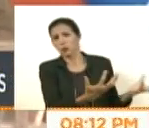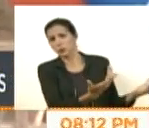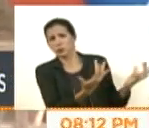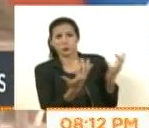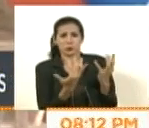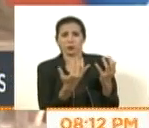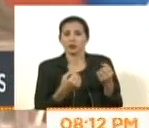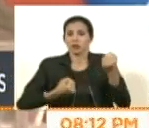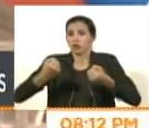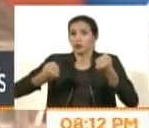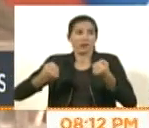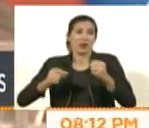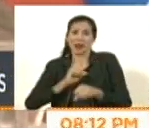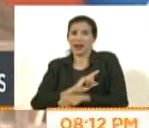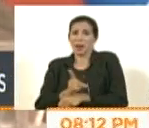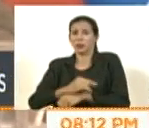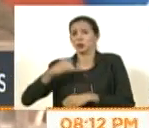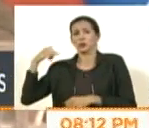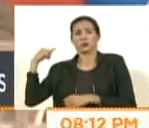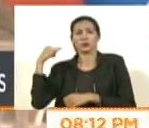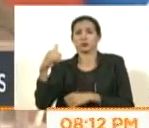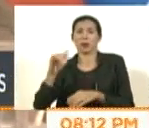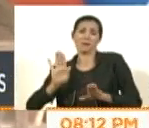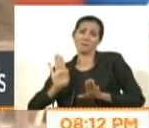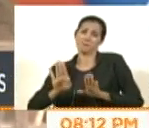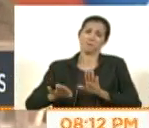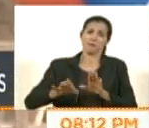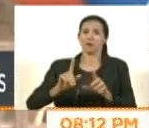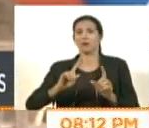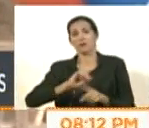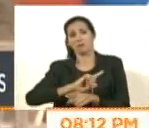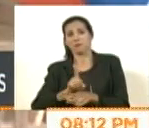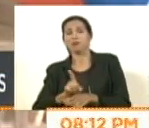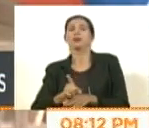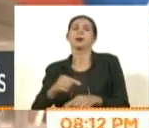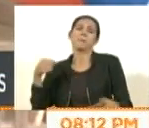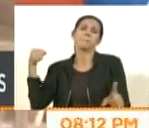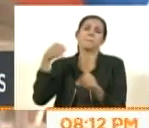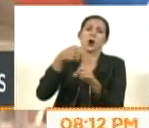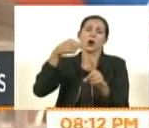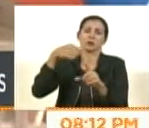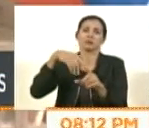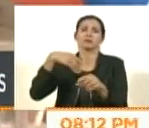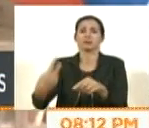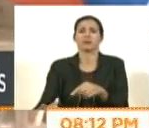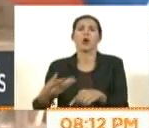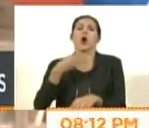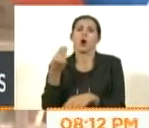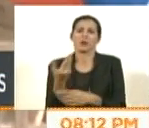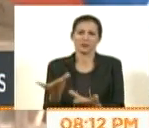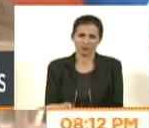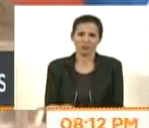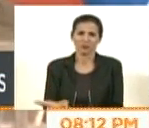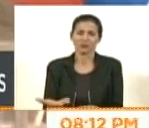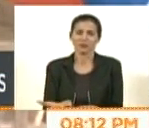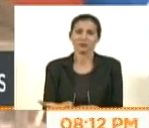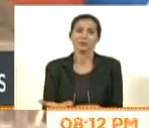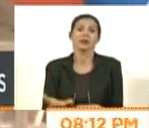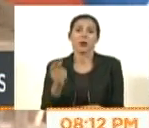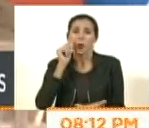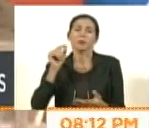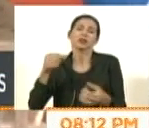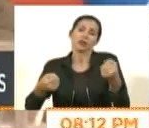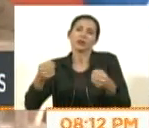rescatado por el Cuerpo de Policía Estatal del estado Zulia y fue puesto a la orden de las autoridades para